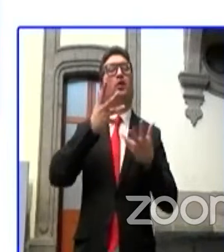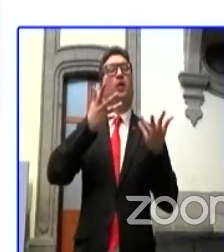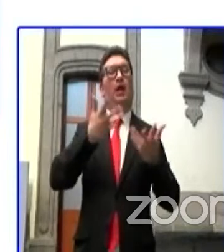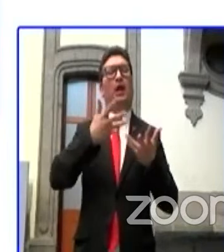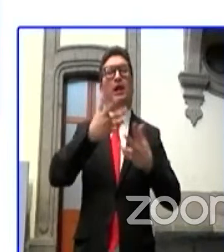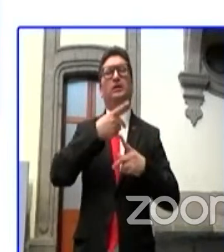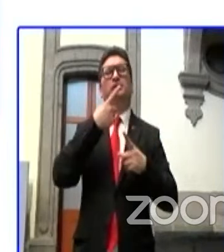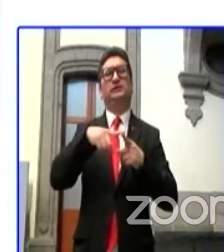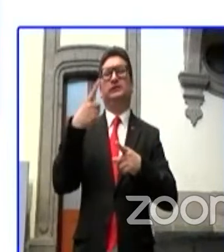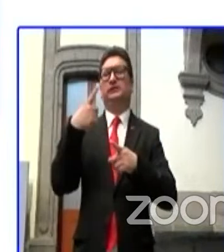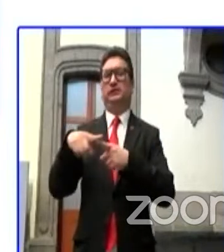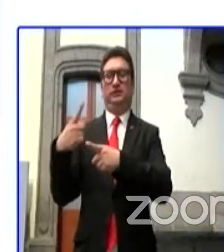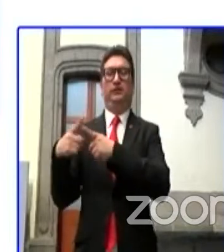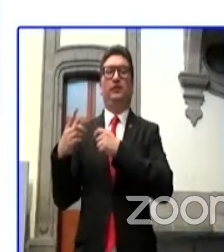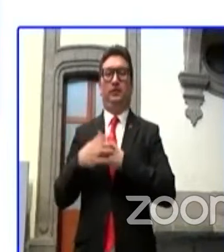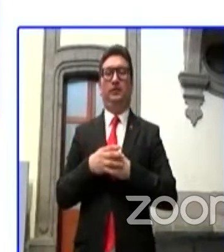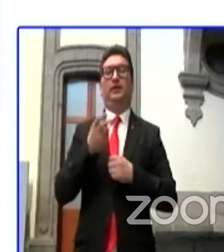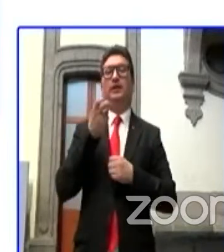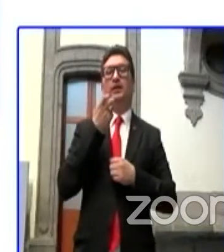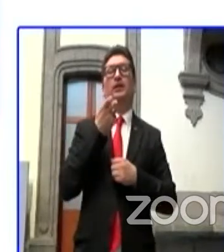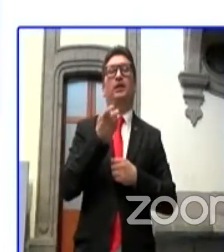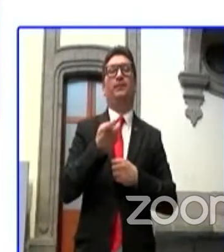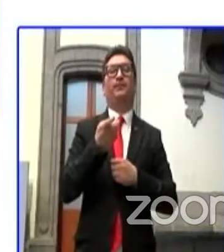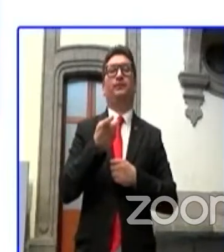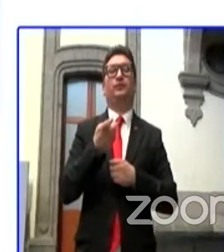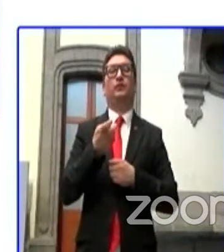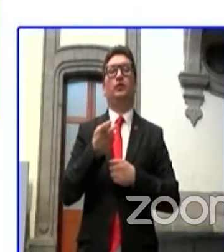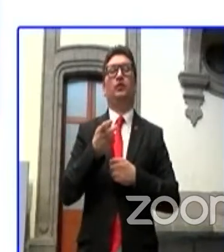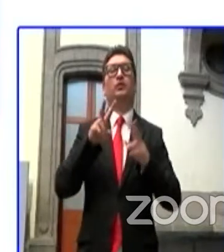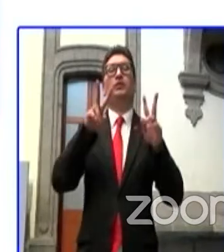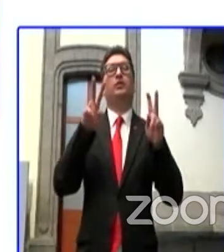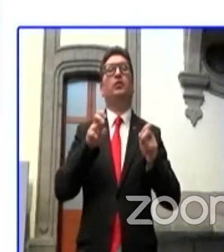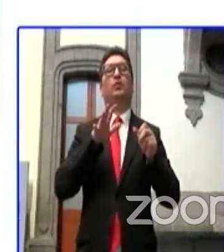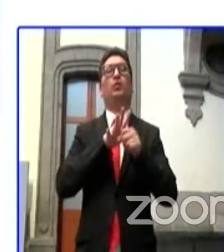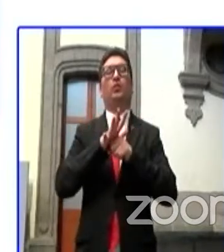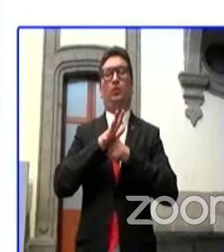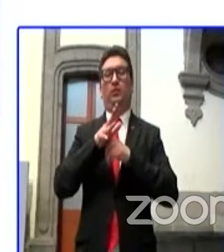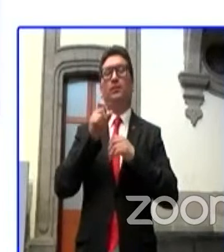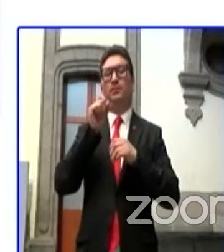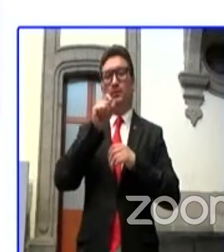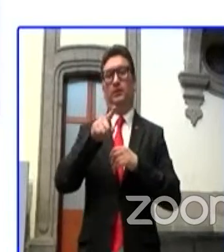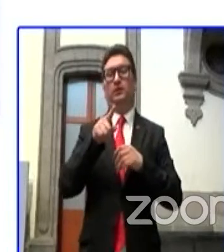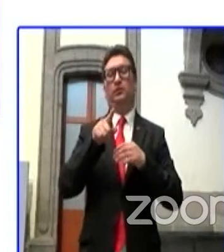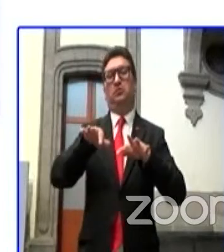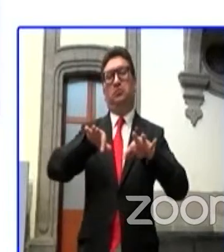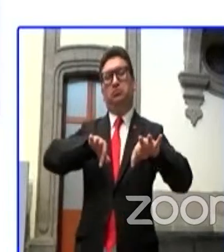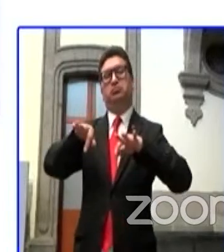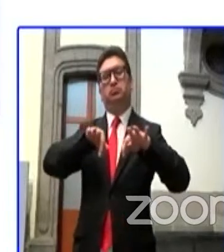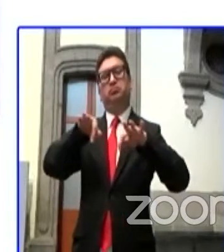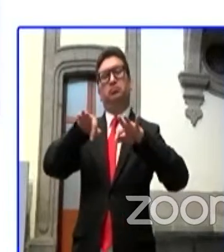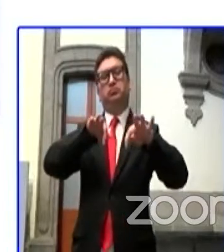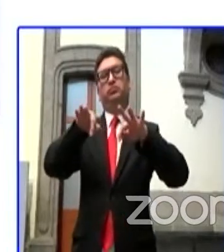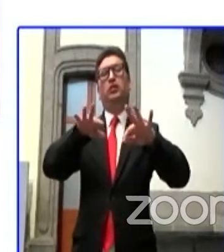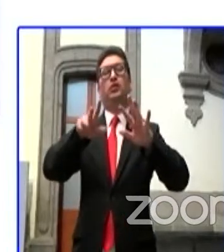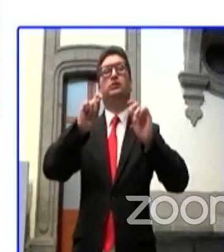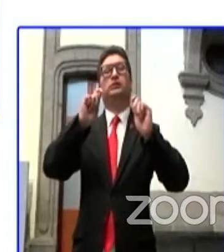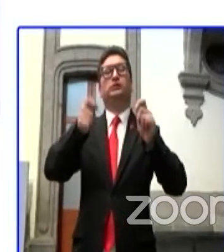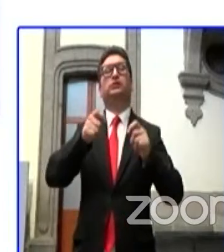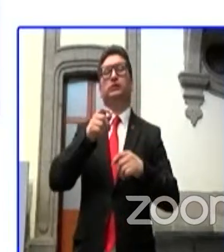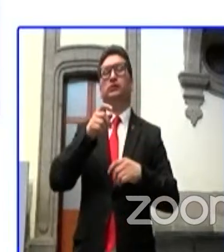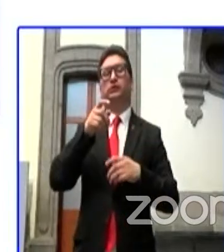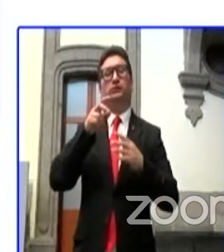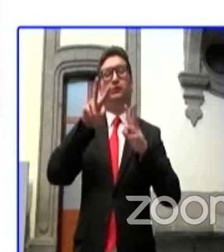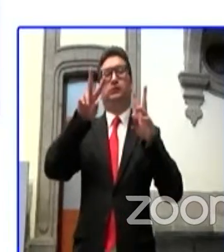diferentes acciones que tienen que ver también con el trabajo colateral, es decir, la transversalidad